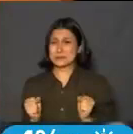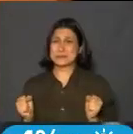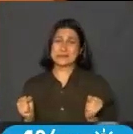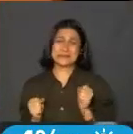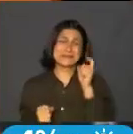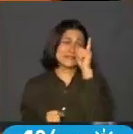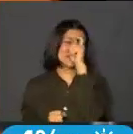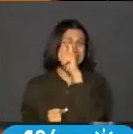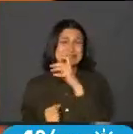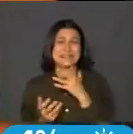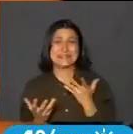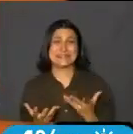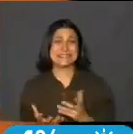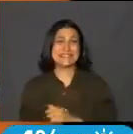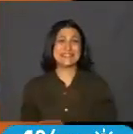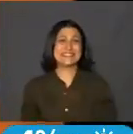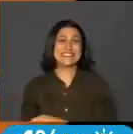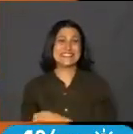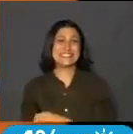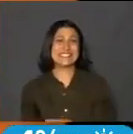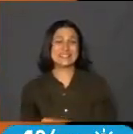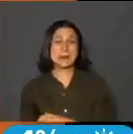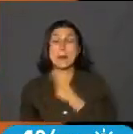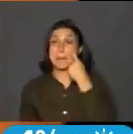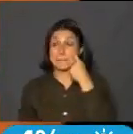No es real. La experta Michelle. Mira,